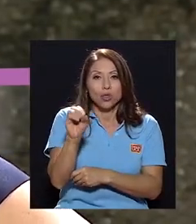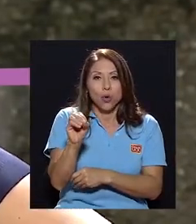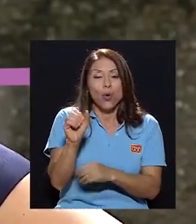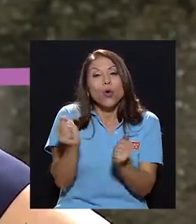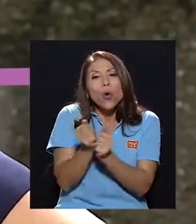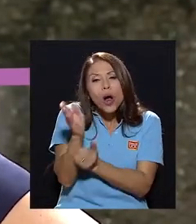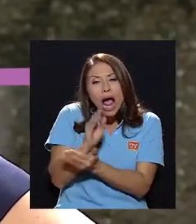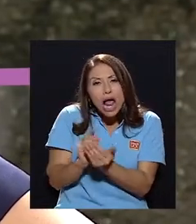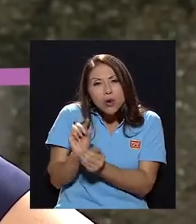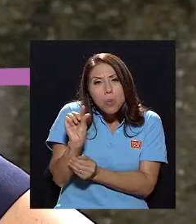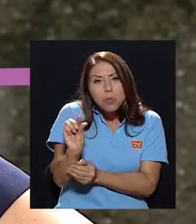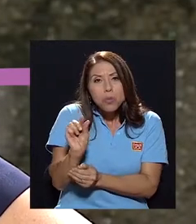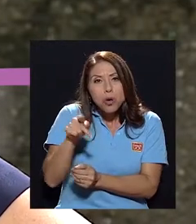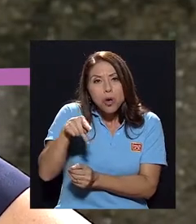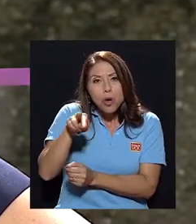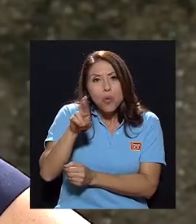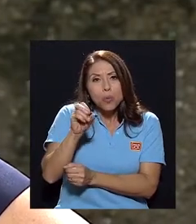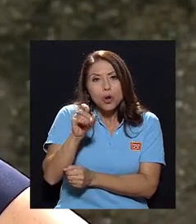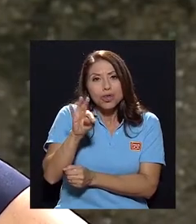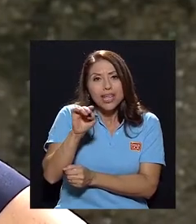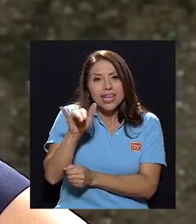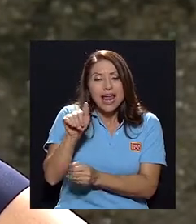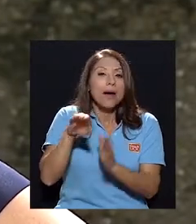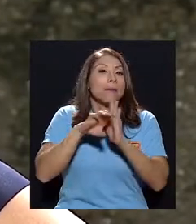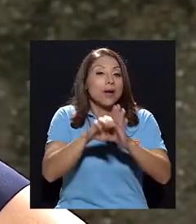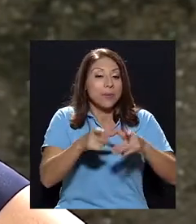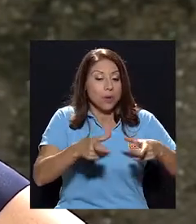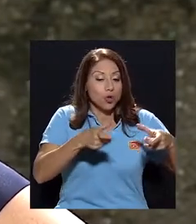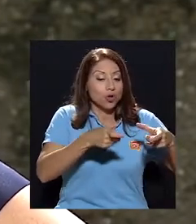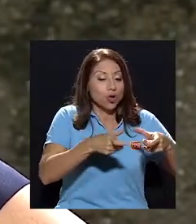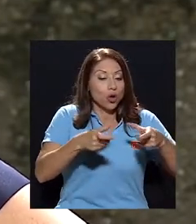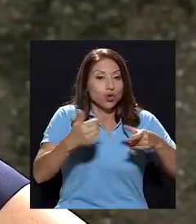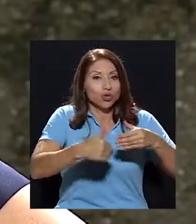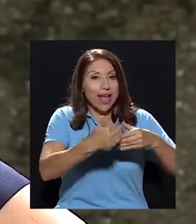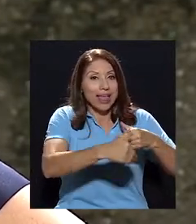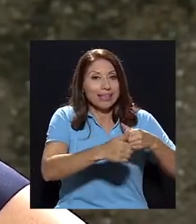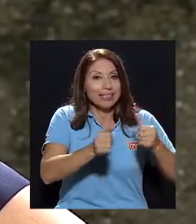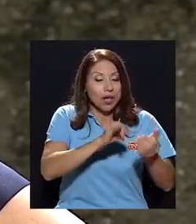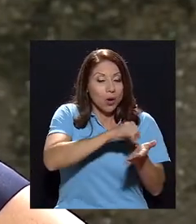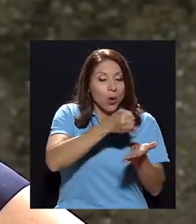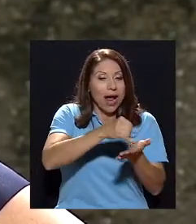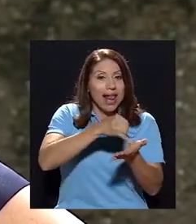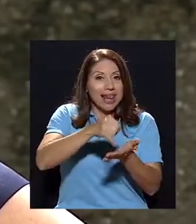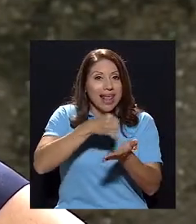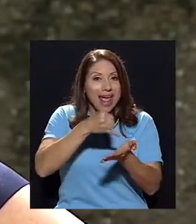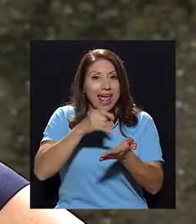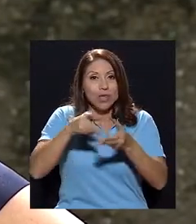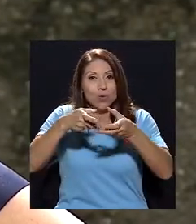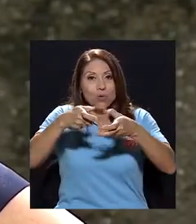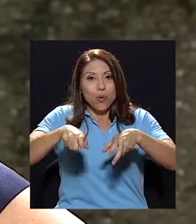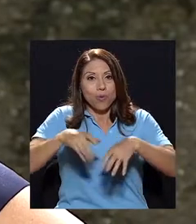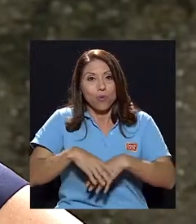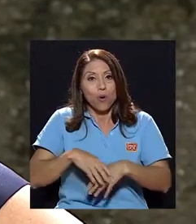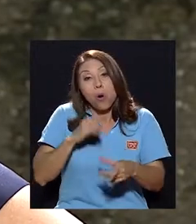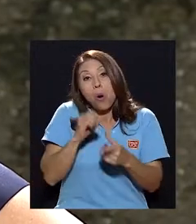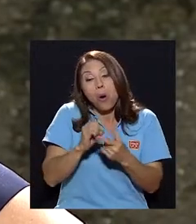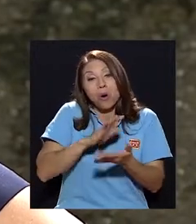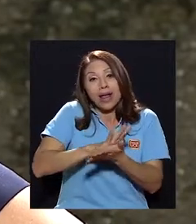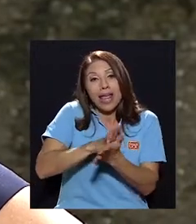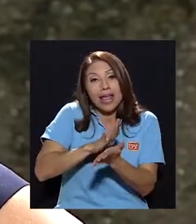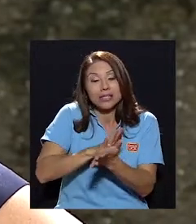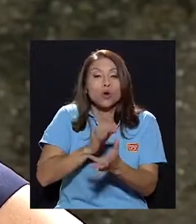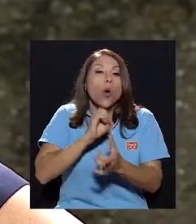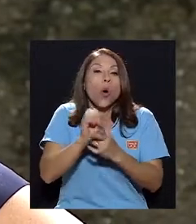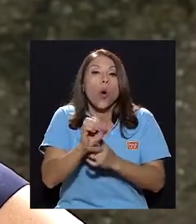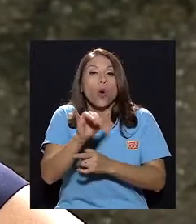proteína. Entonces, por ejemplo, podrían ser tostadas con jalea y puede ser un huevo. O digamos, si le cae bien queso, puede ser queso. O